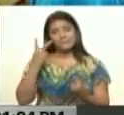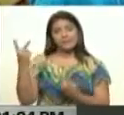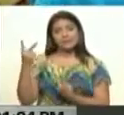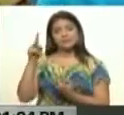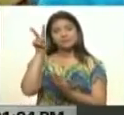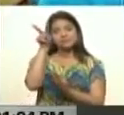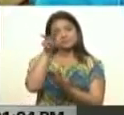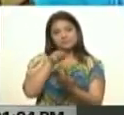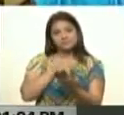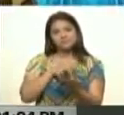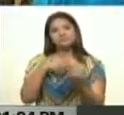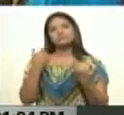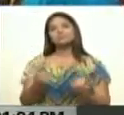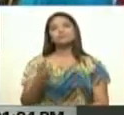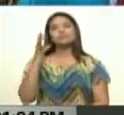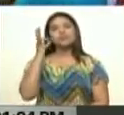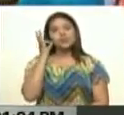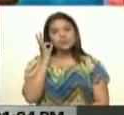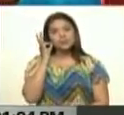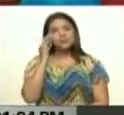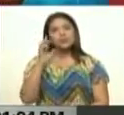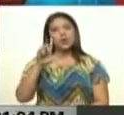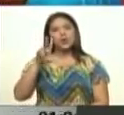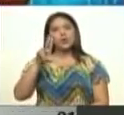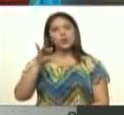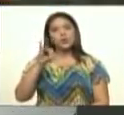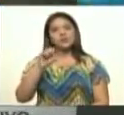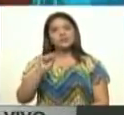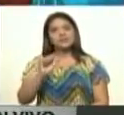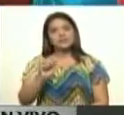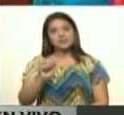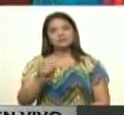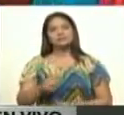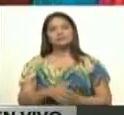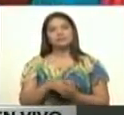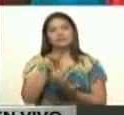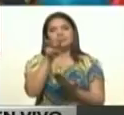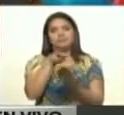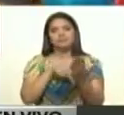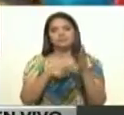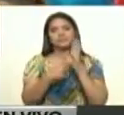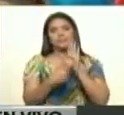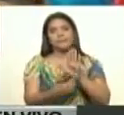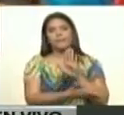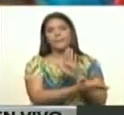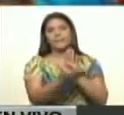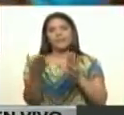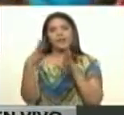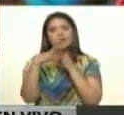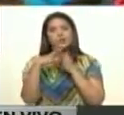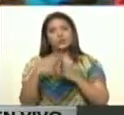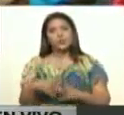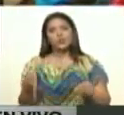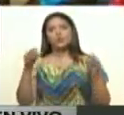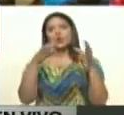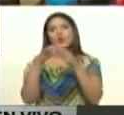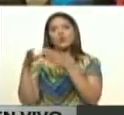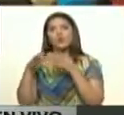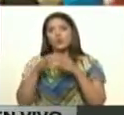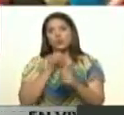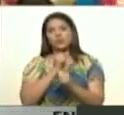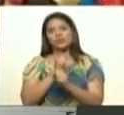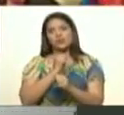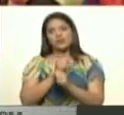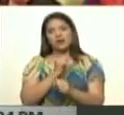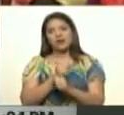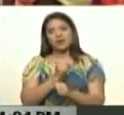la palabra a la camarada Luisa Flores, quien leerá el manifiesto de la clase obrera